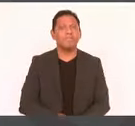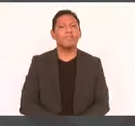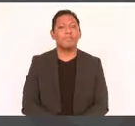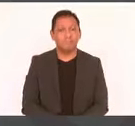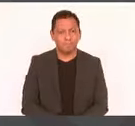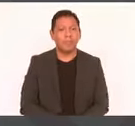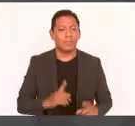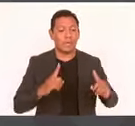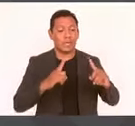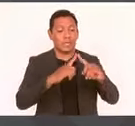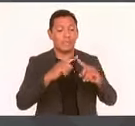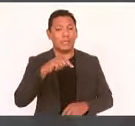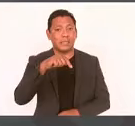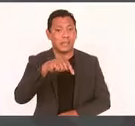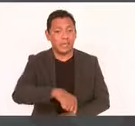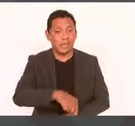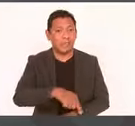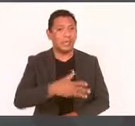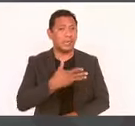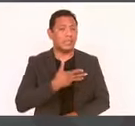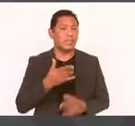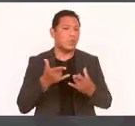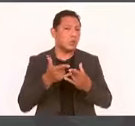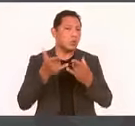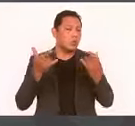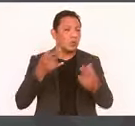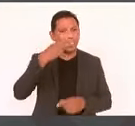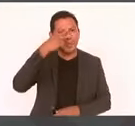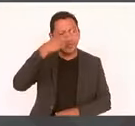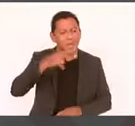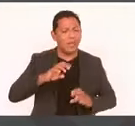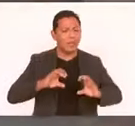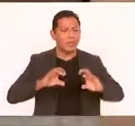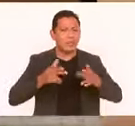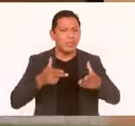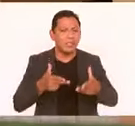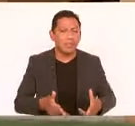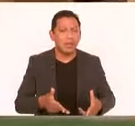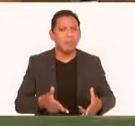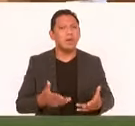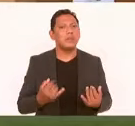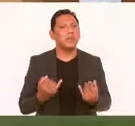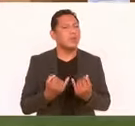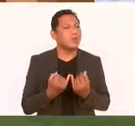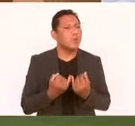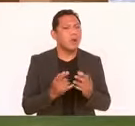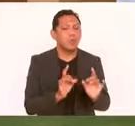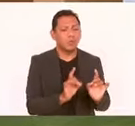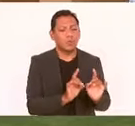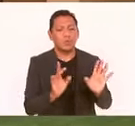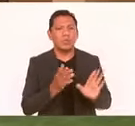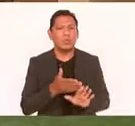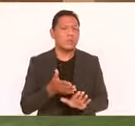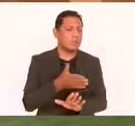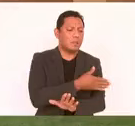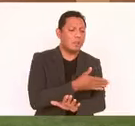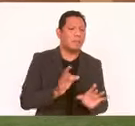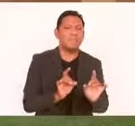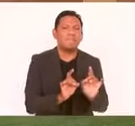esta catedral asociada sin duda a la historia de México, de Chiapas y a sucesos recientes